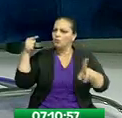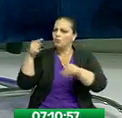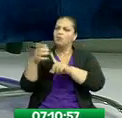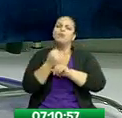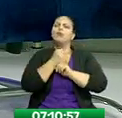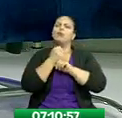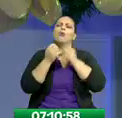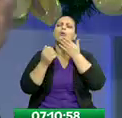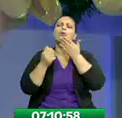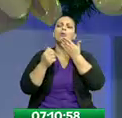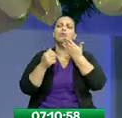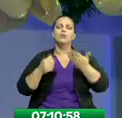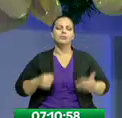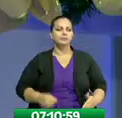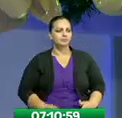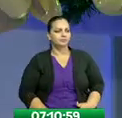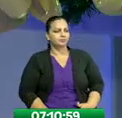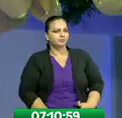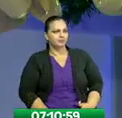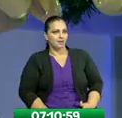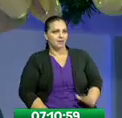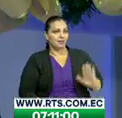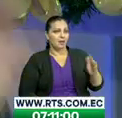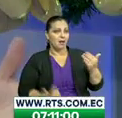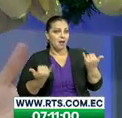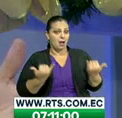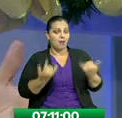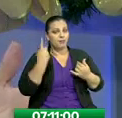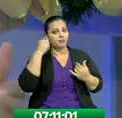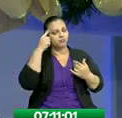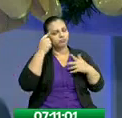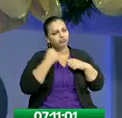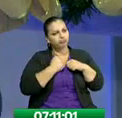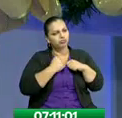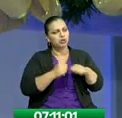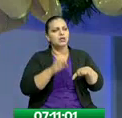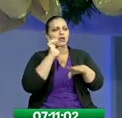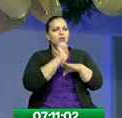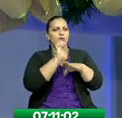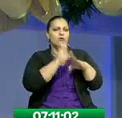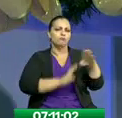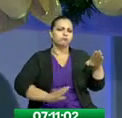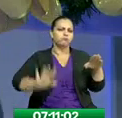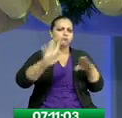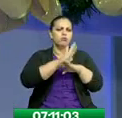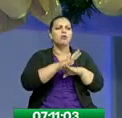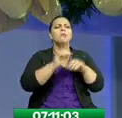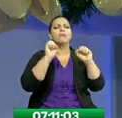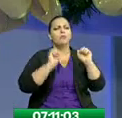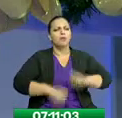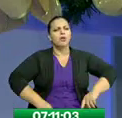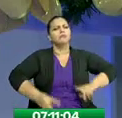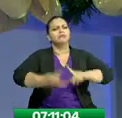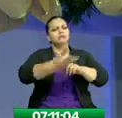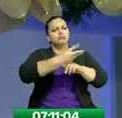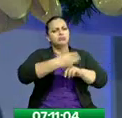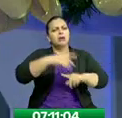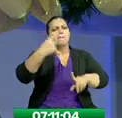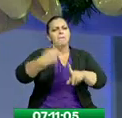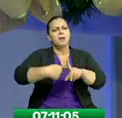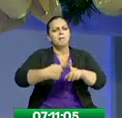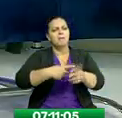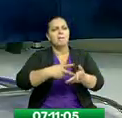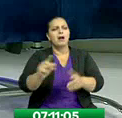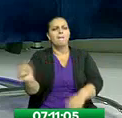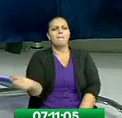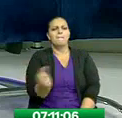telecomunicaciones. Bueno, sin duda llegaremos a este primer gran esfuerzo, que es conectar todo, conectar a buen precio. Pero nos falta muchísimo más por hacer. ¿Qué es lo que